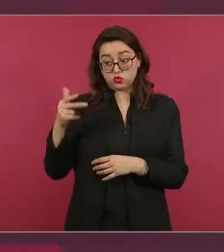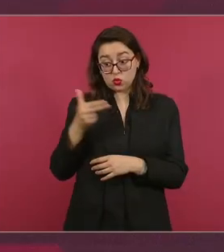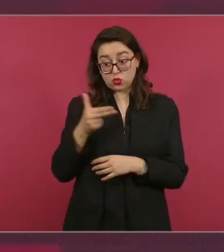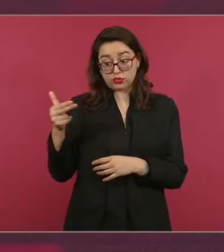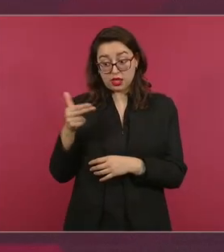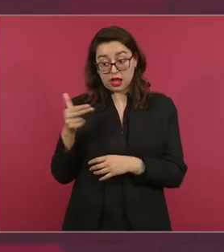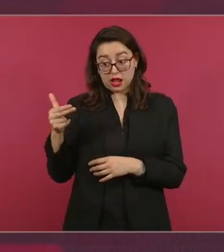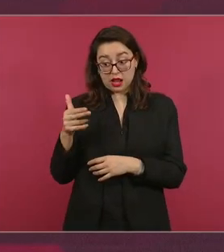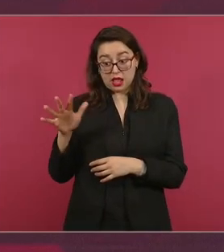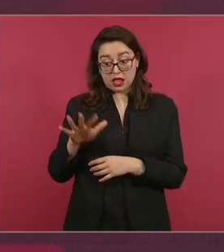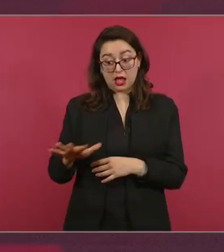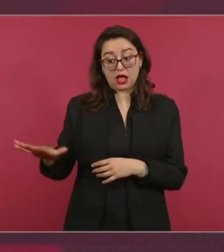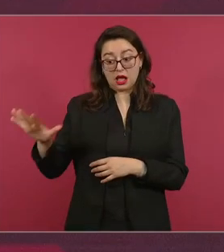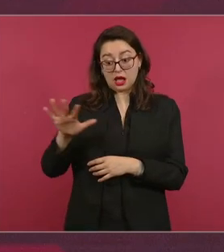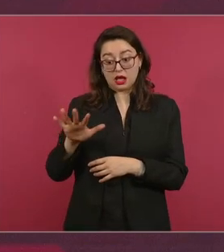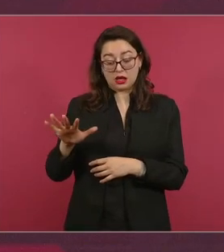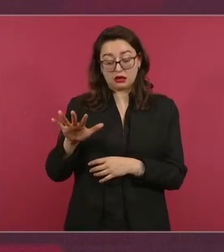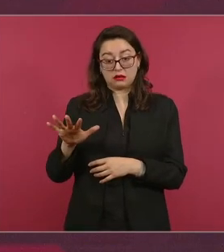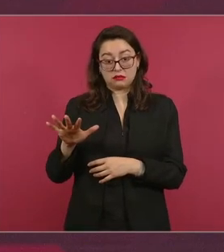para